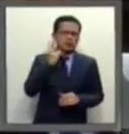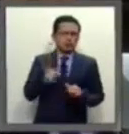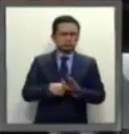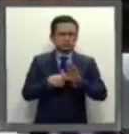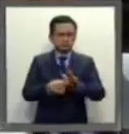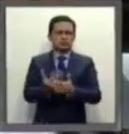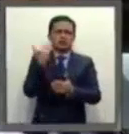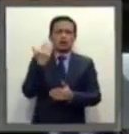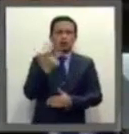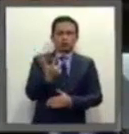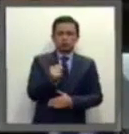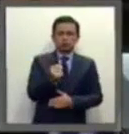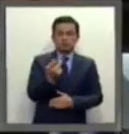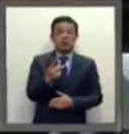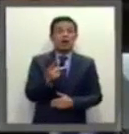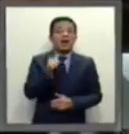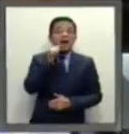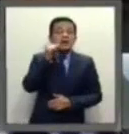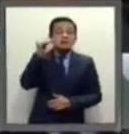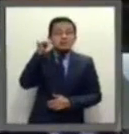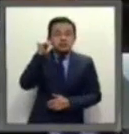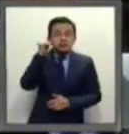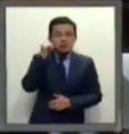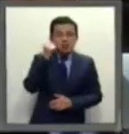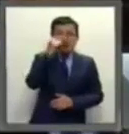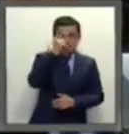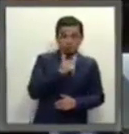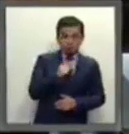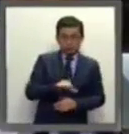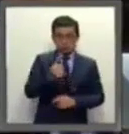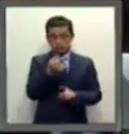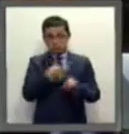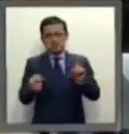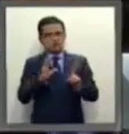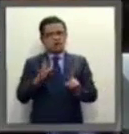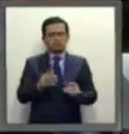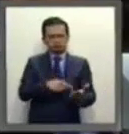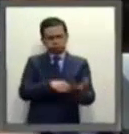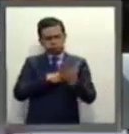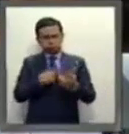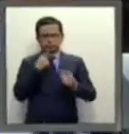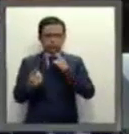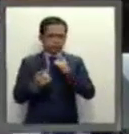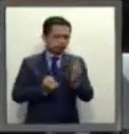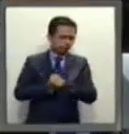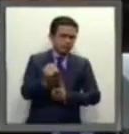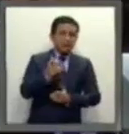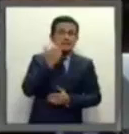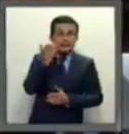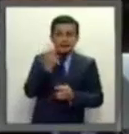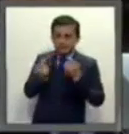de septiembre, fue hasta ayer a las 11:30 que se conoció el dictamen final y se pretendió discutir,